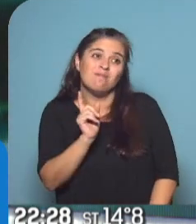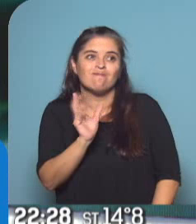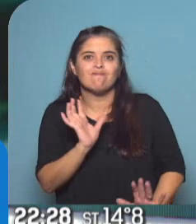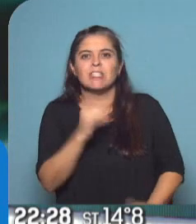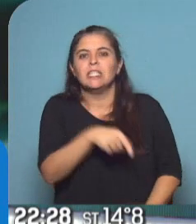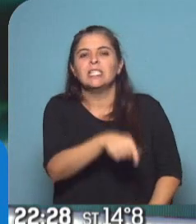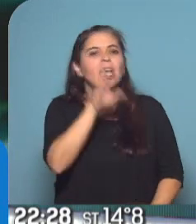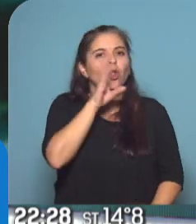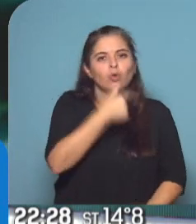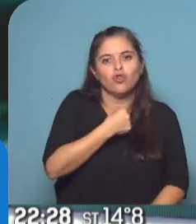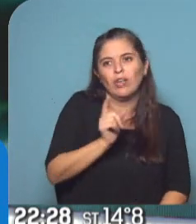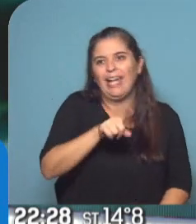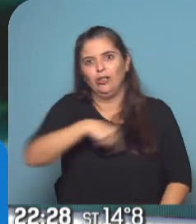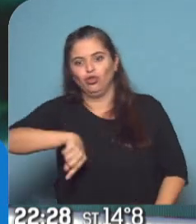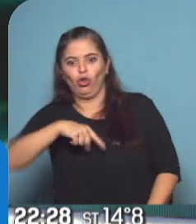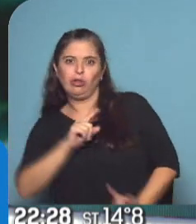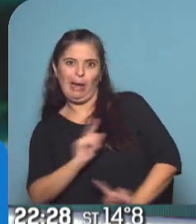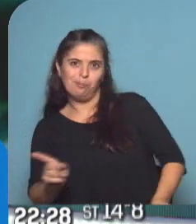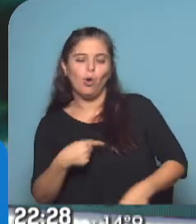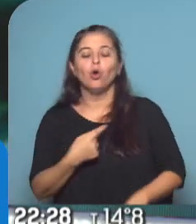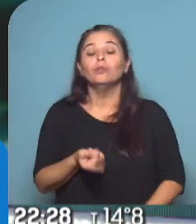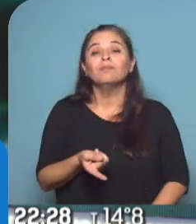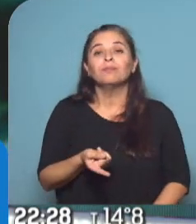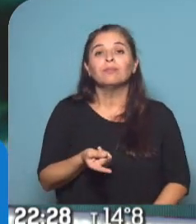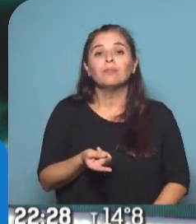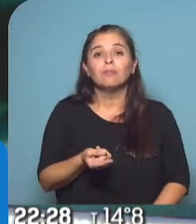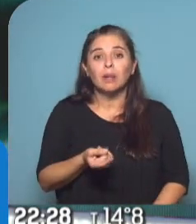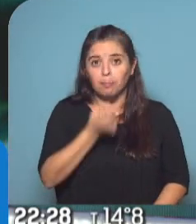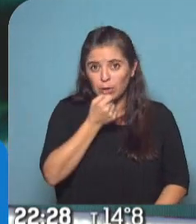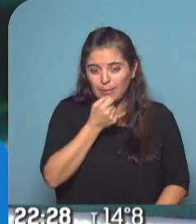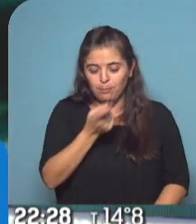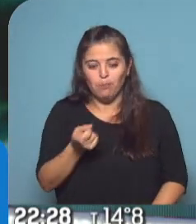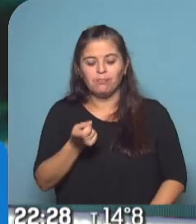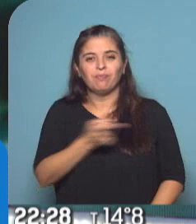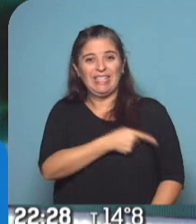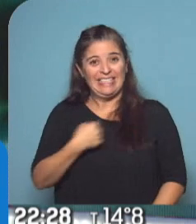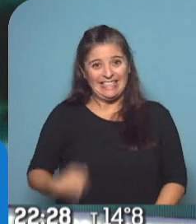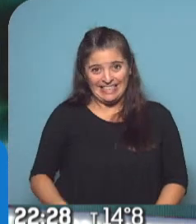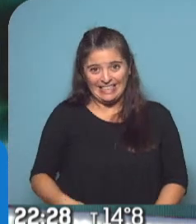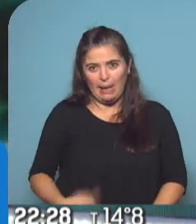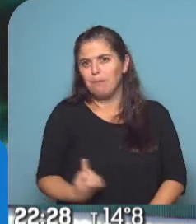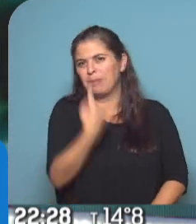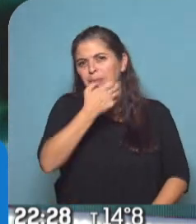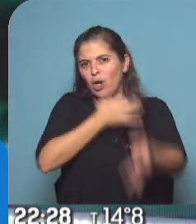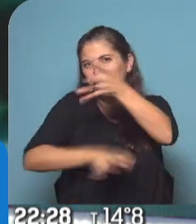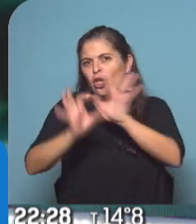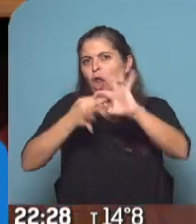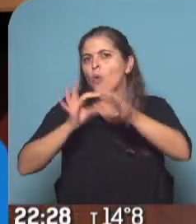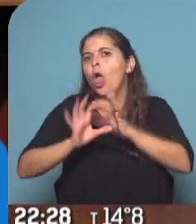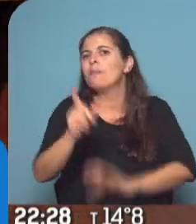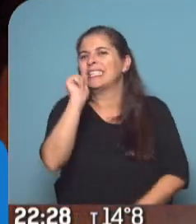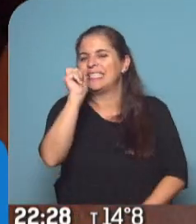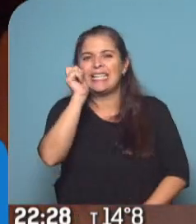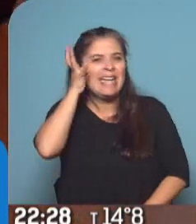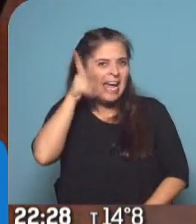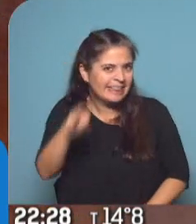del mundo que están en disputa uno puede pensar que europa también entraron por italia los chinos y en particular la empresa huawei pero bueno es algo